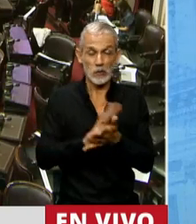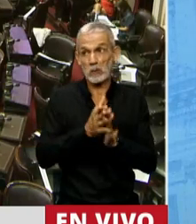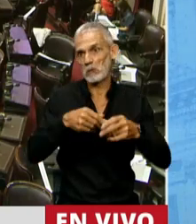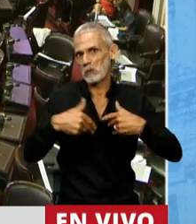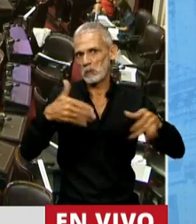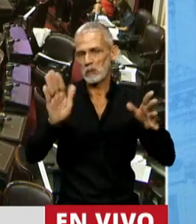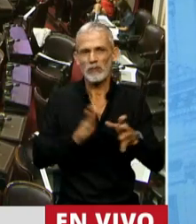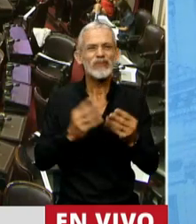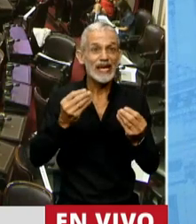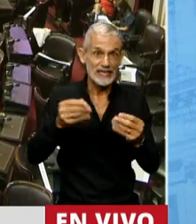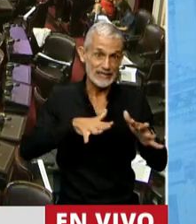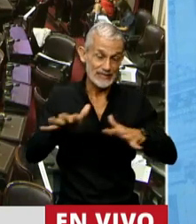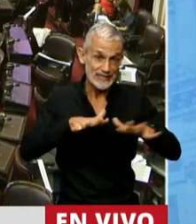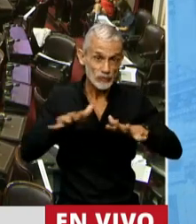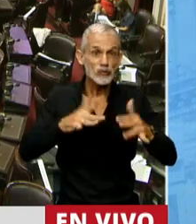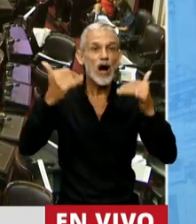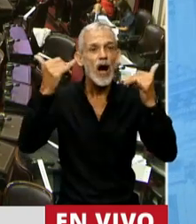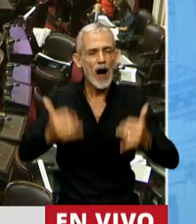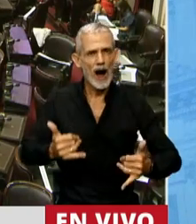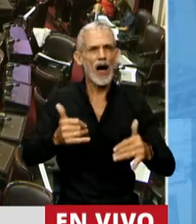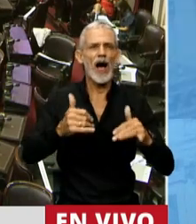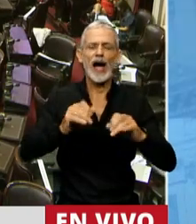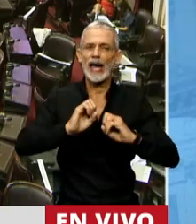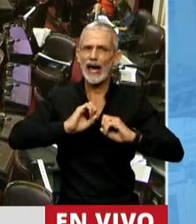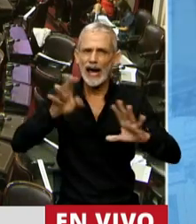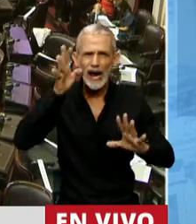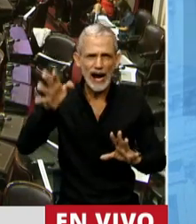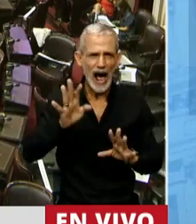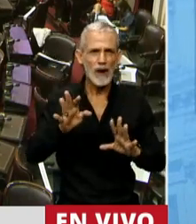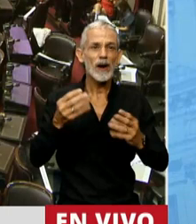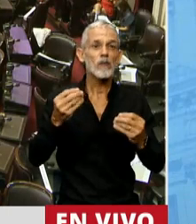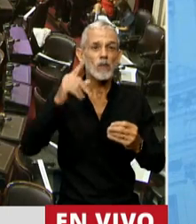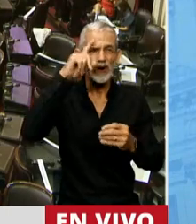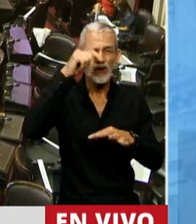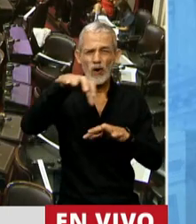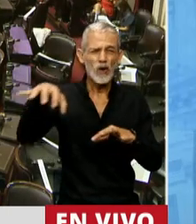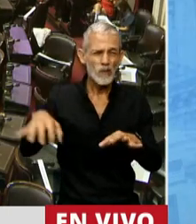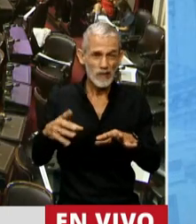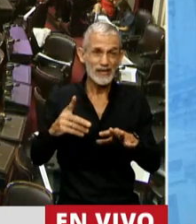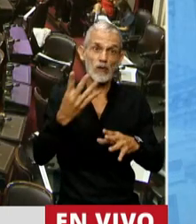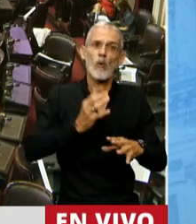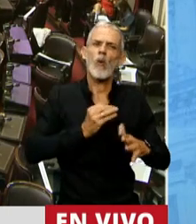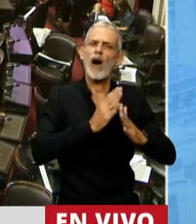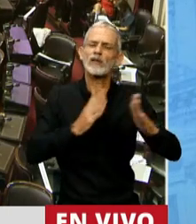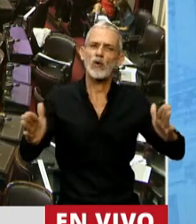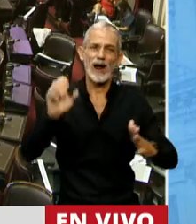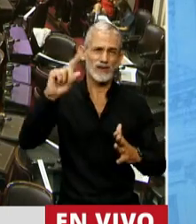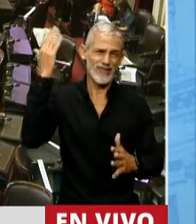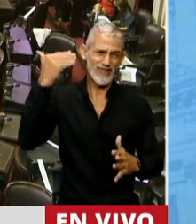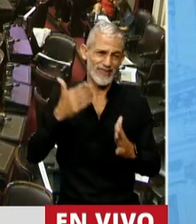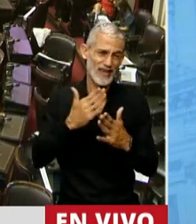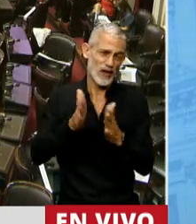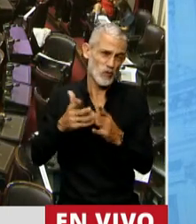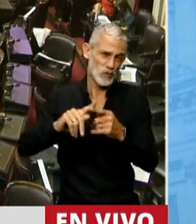desentendiéndose de la grave situación y del grave desmanejo que tuvo la salud pública durante el gobierno de 4 años de